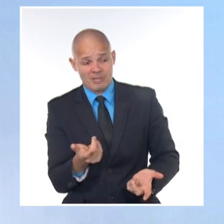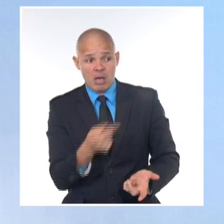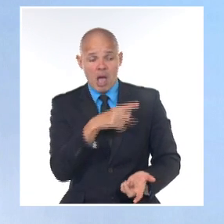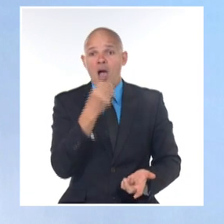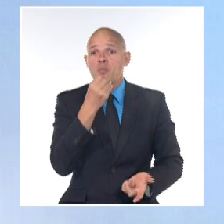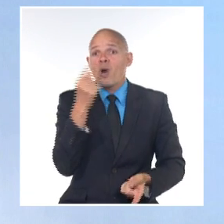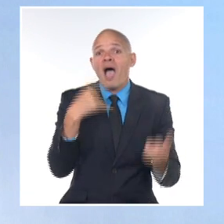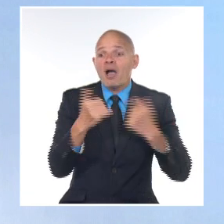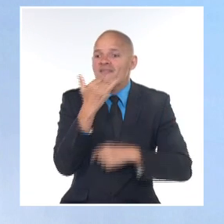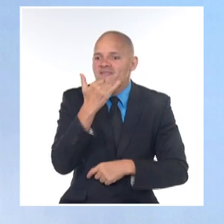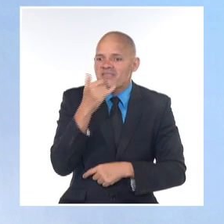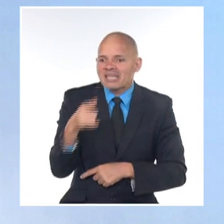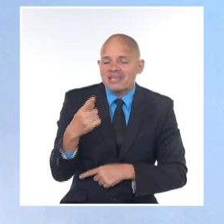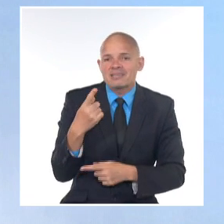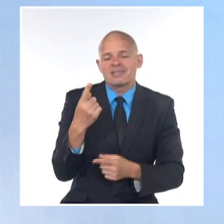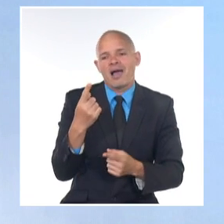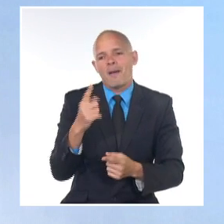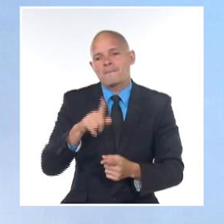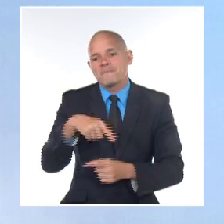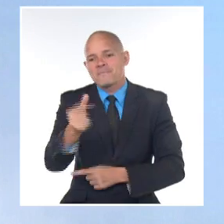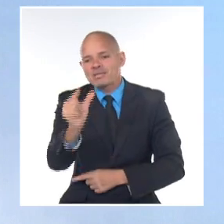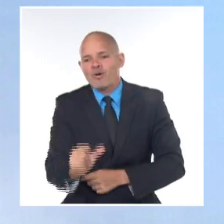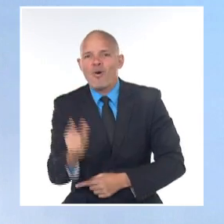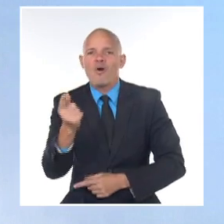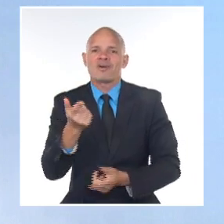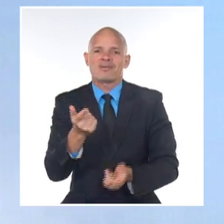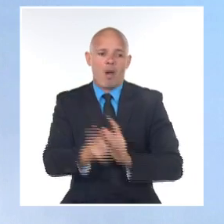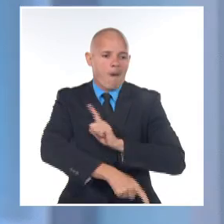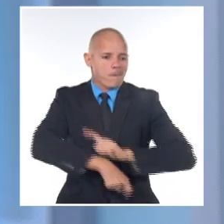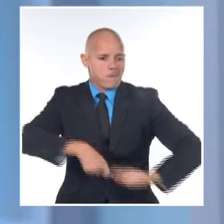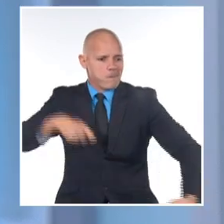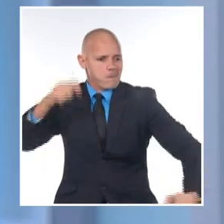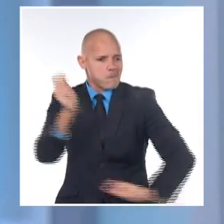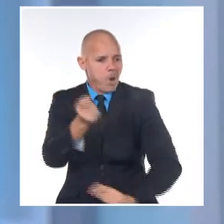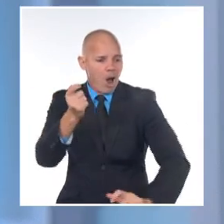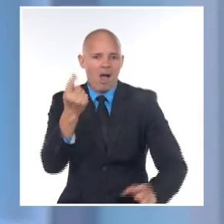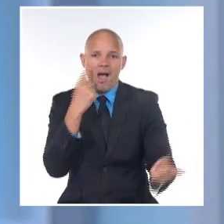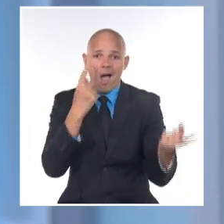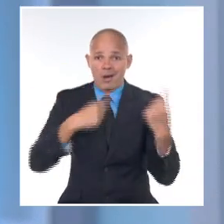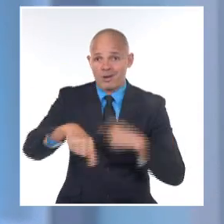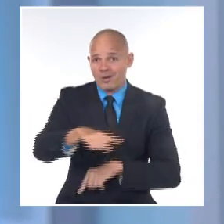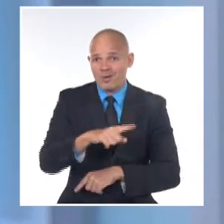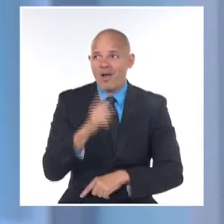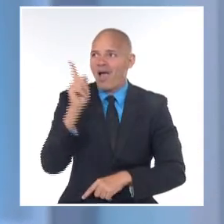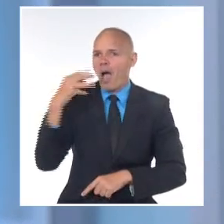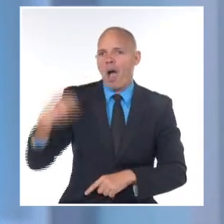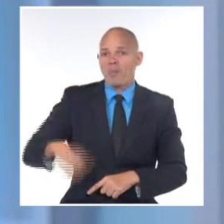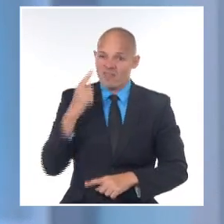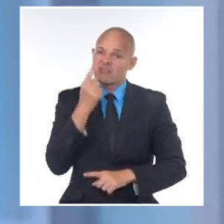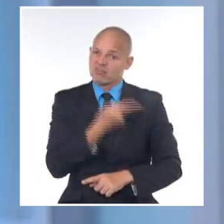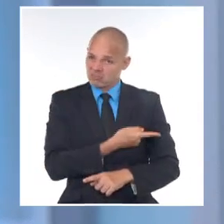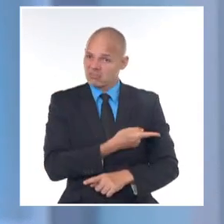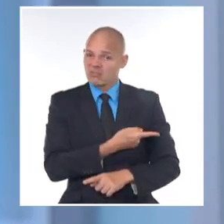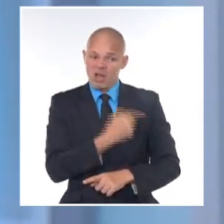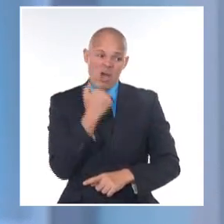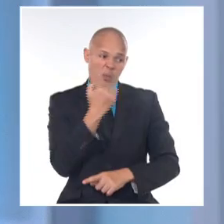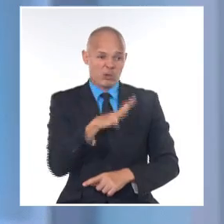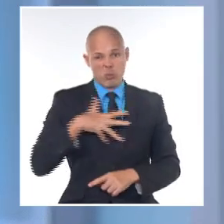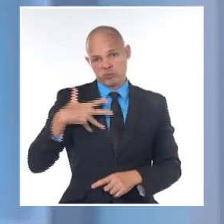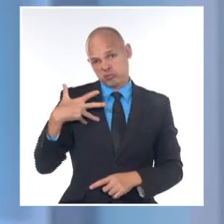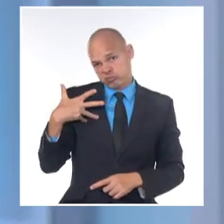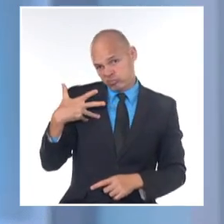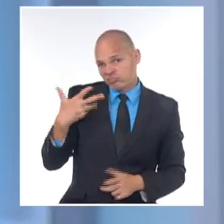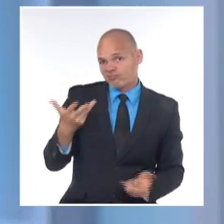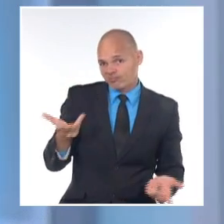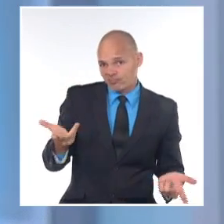entonces utilizar esa plataforma para utilizarla en la campaña comunicacional para demostrar un Estado fallido,